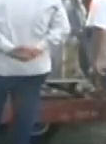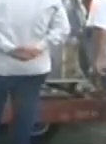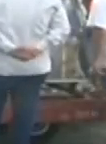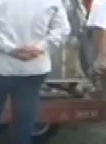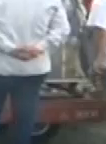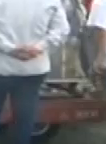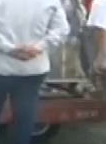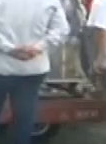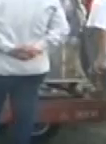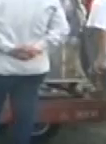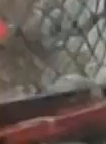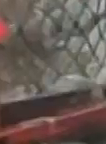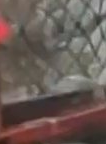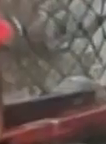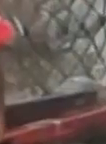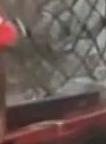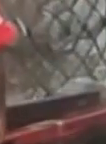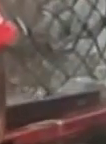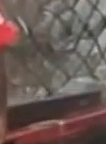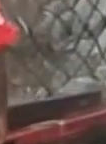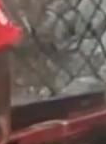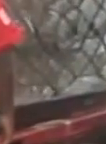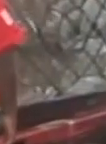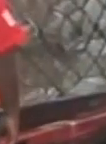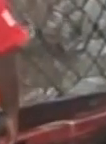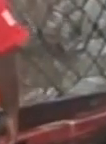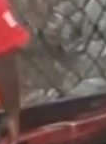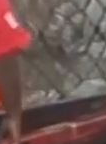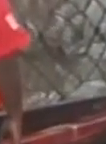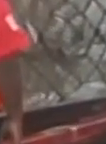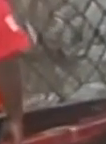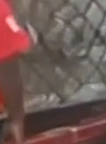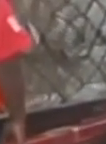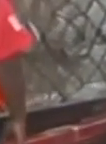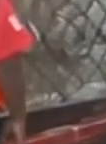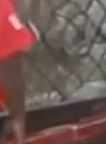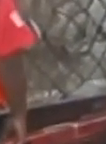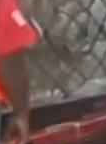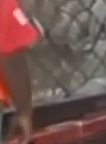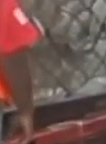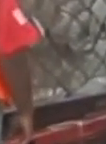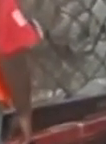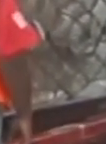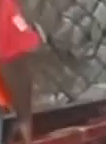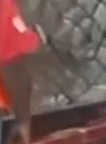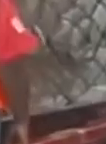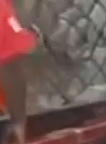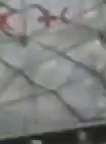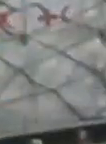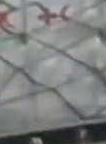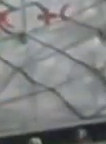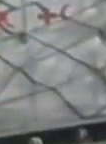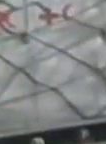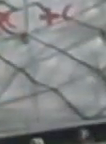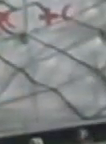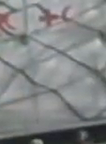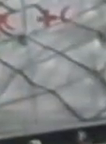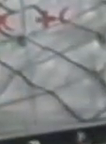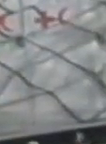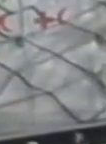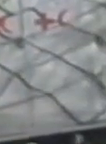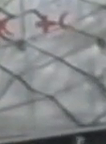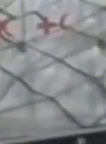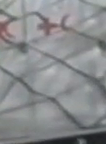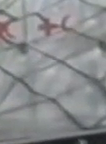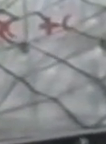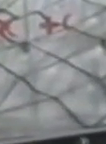la entrega de esta asistencia técnica humanitaria. Este es el primer cargamento, viene procedente de Panamá. Conversábamos con los compañeros